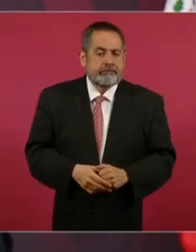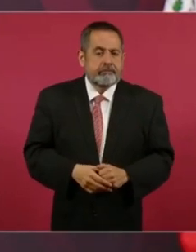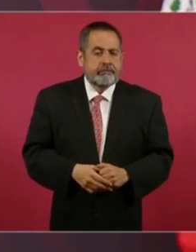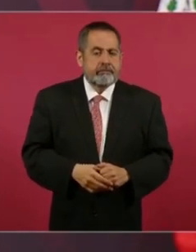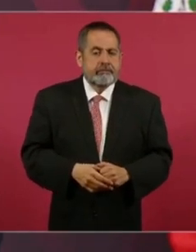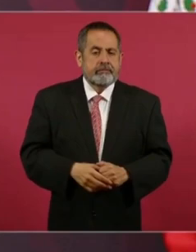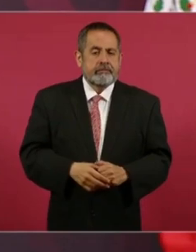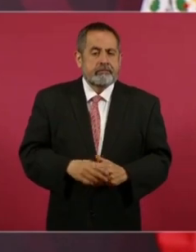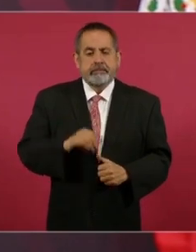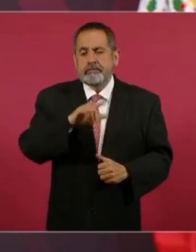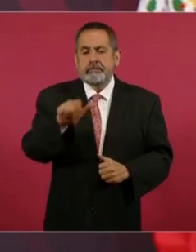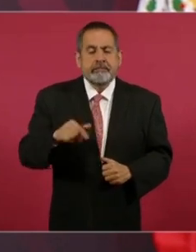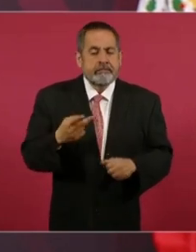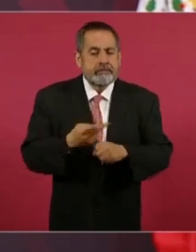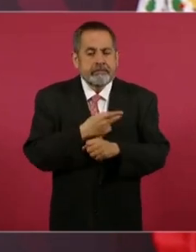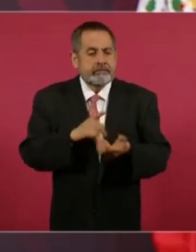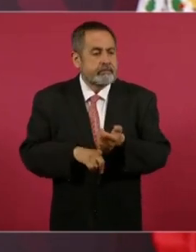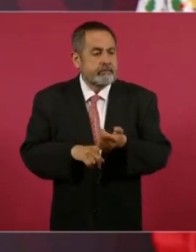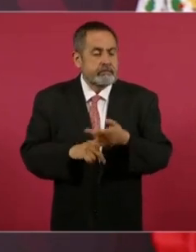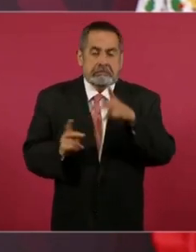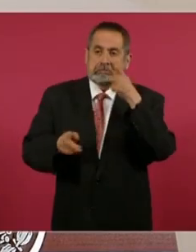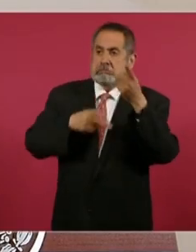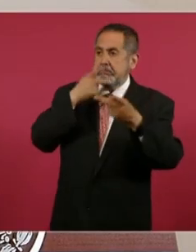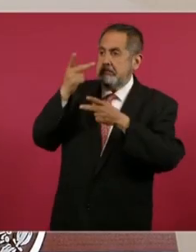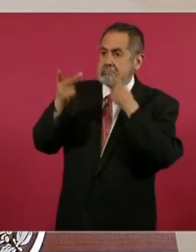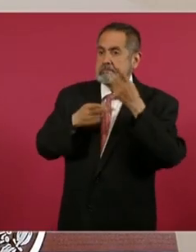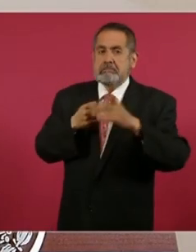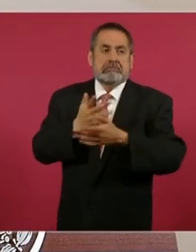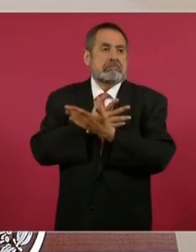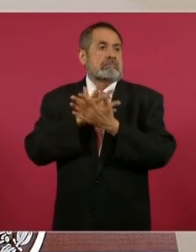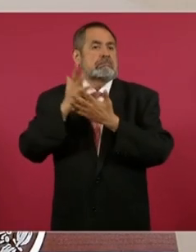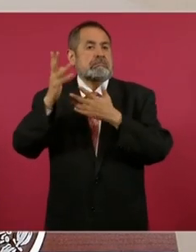y luego hacen una faramaya